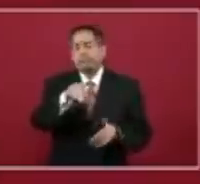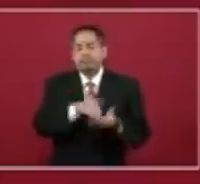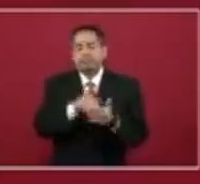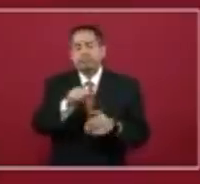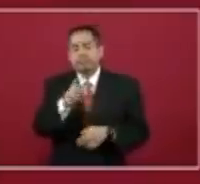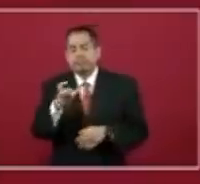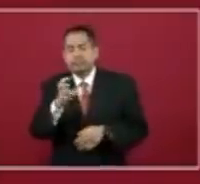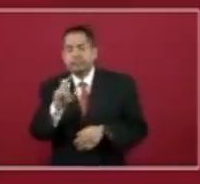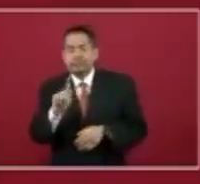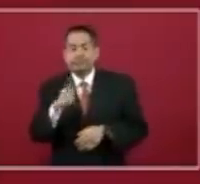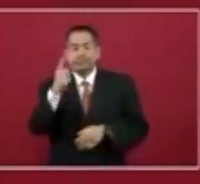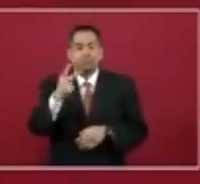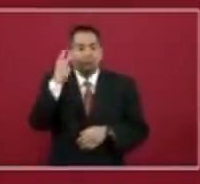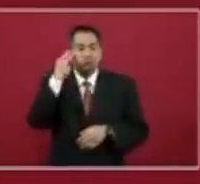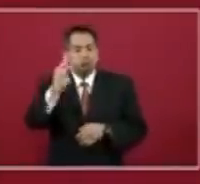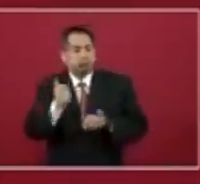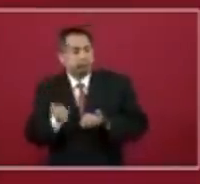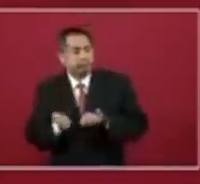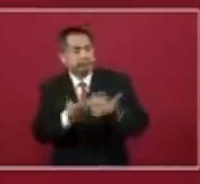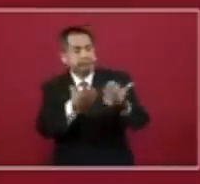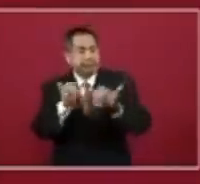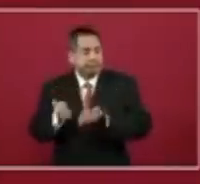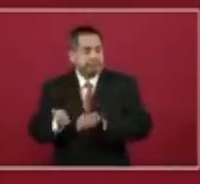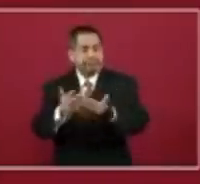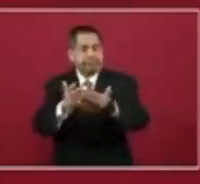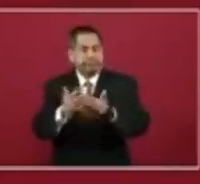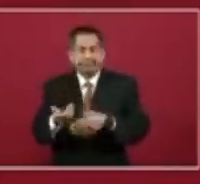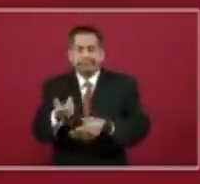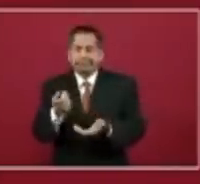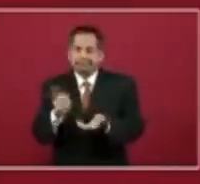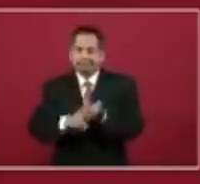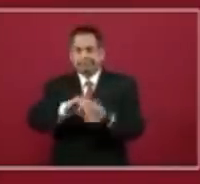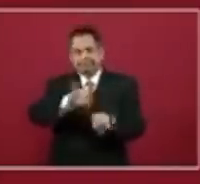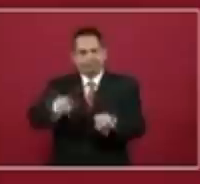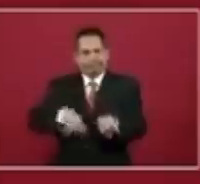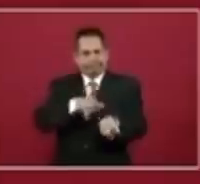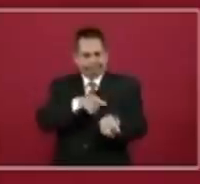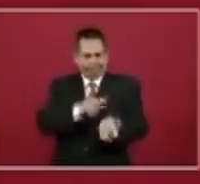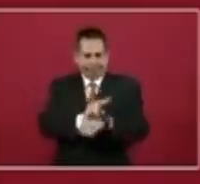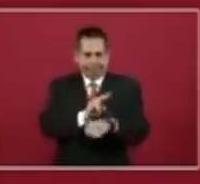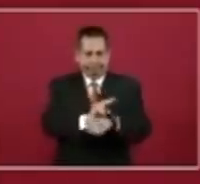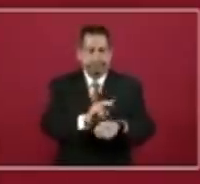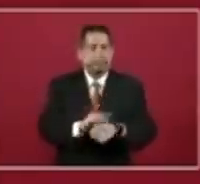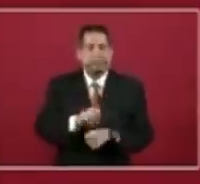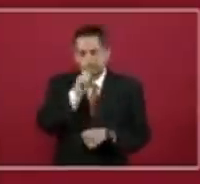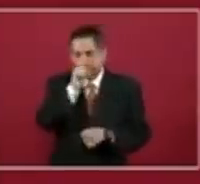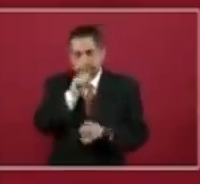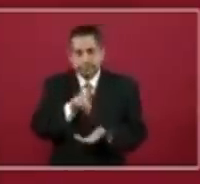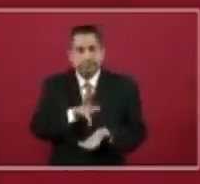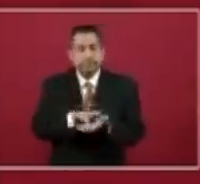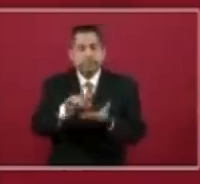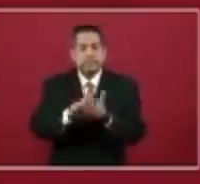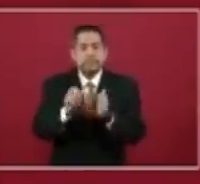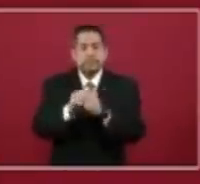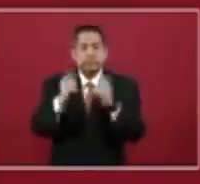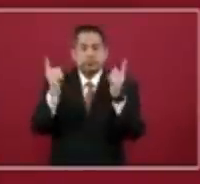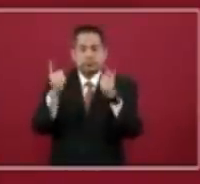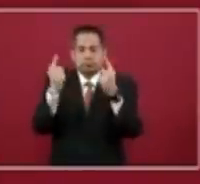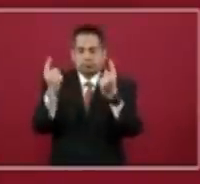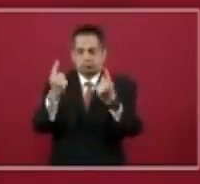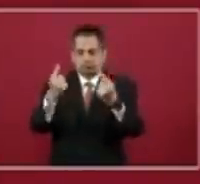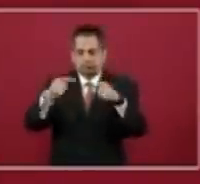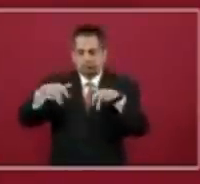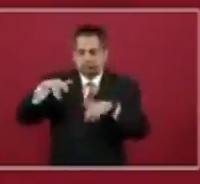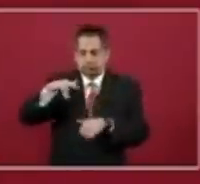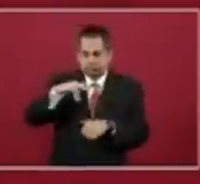37.371 viajes de autotanques, apoyó con drones y sobrevuelos la seguridad